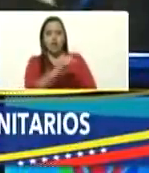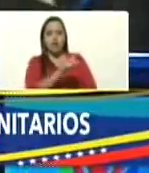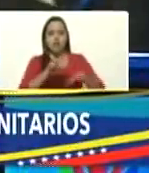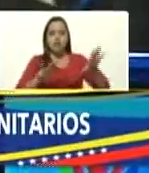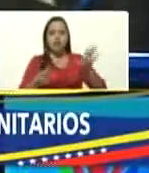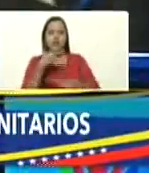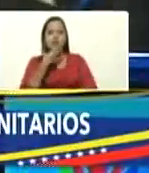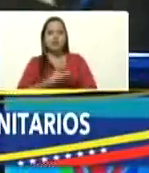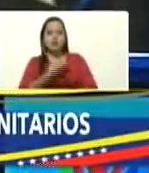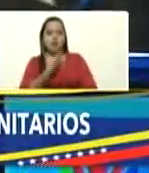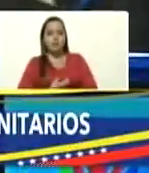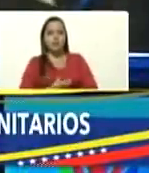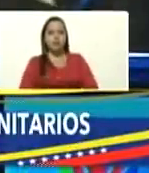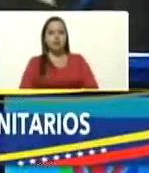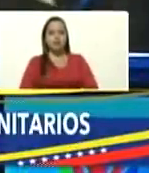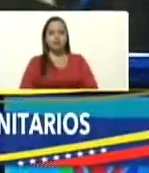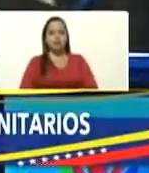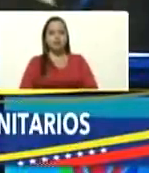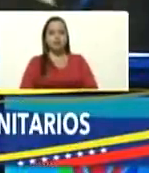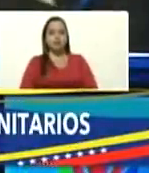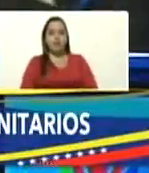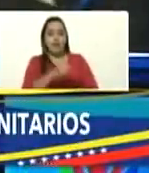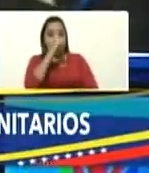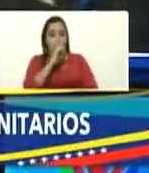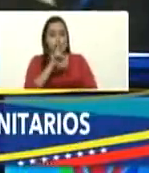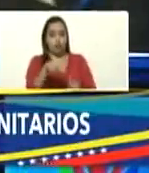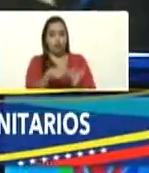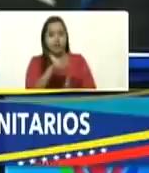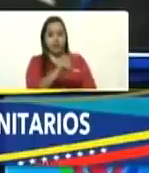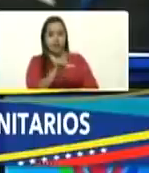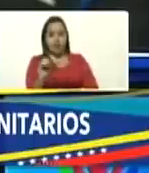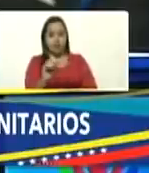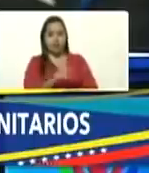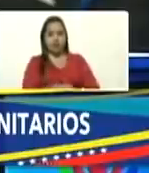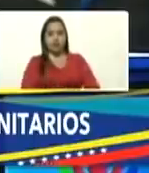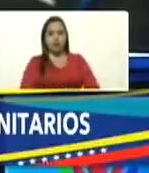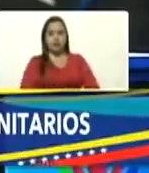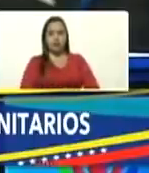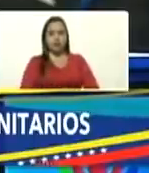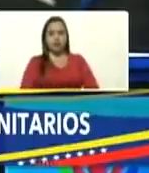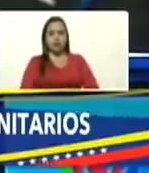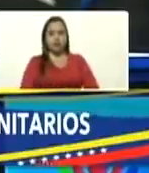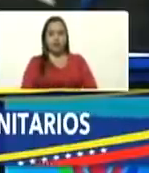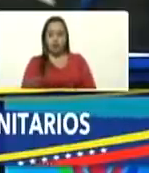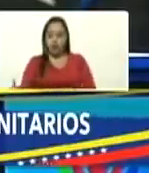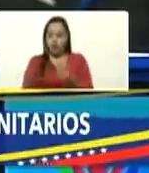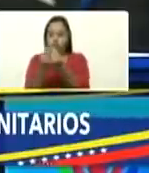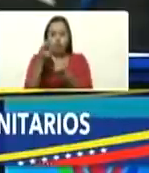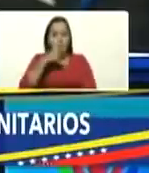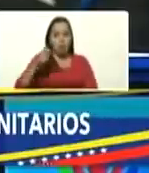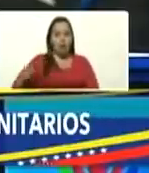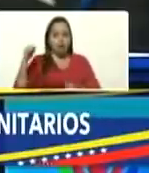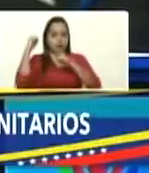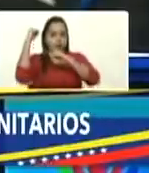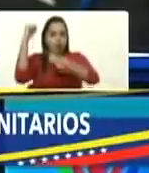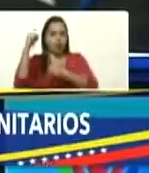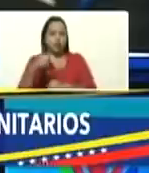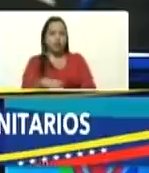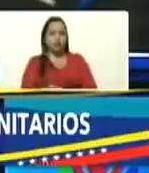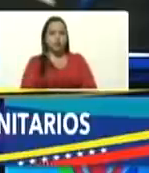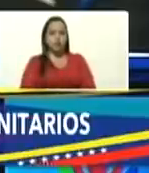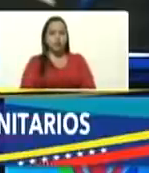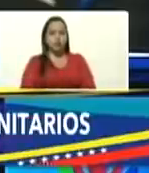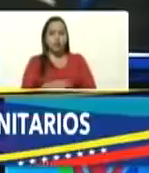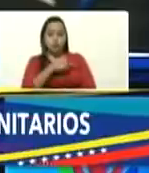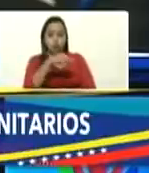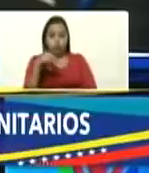de diciembre del año 2030, junto a nuestro pueblo en victoria, y